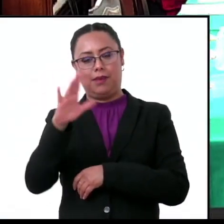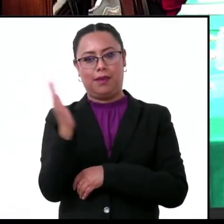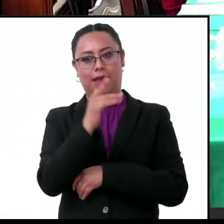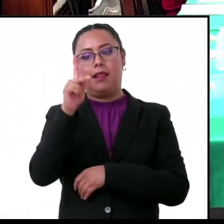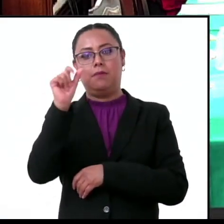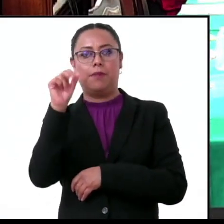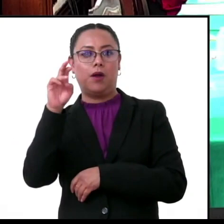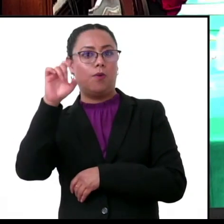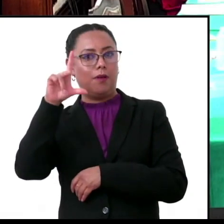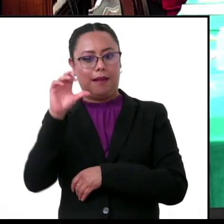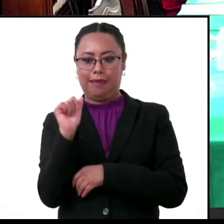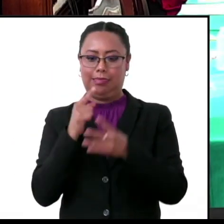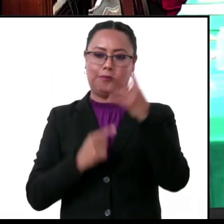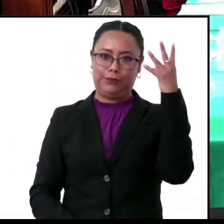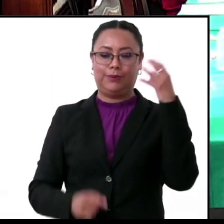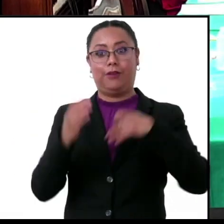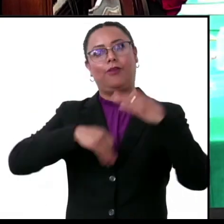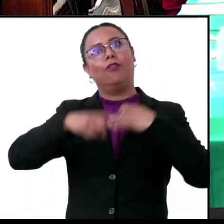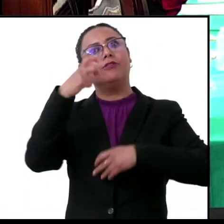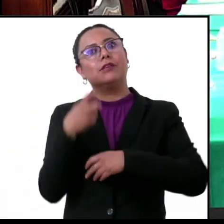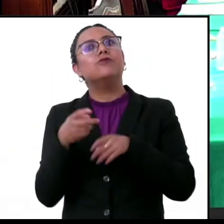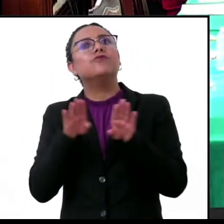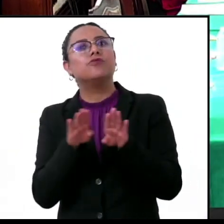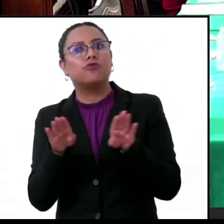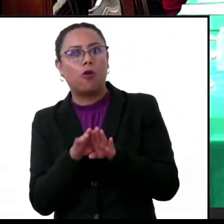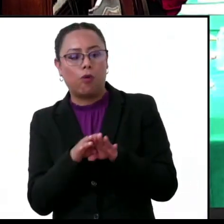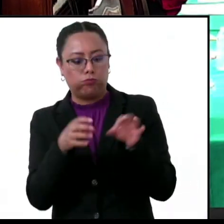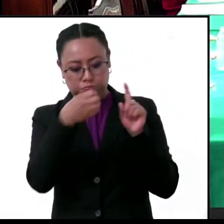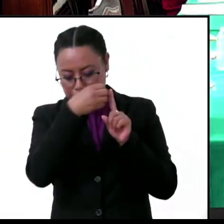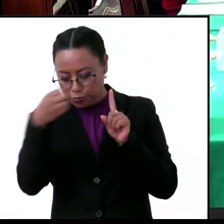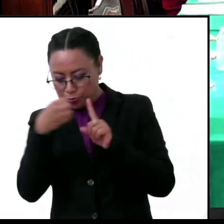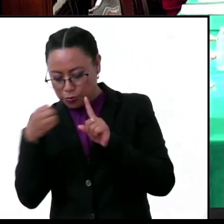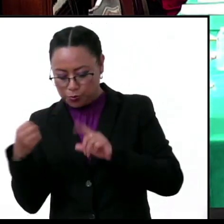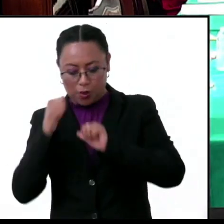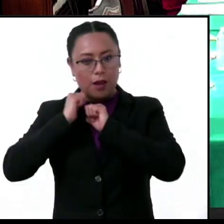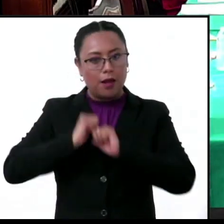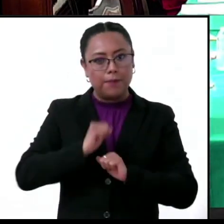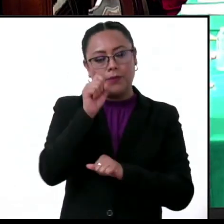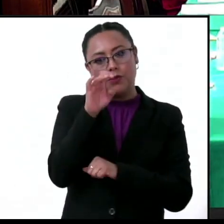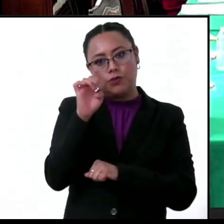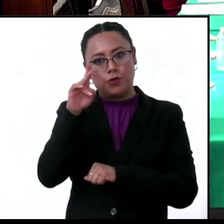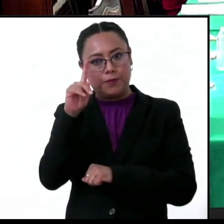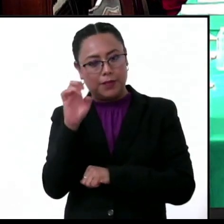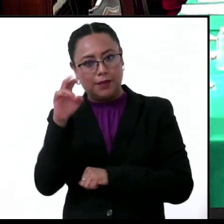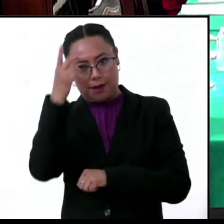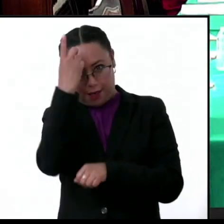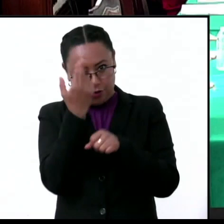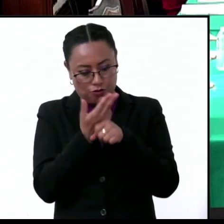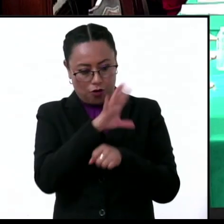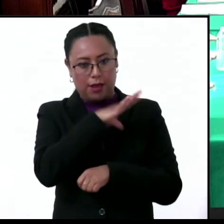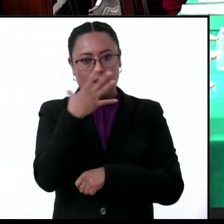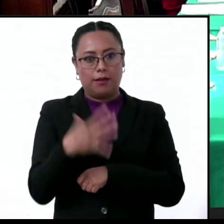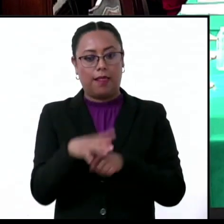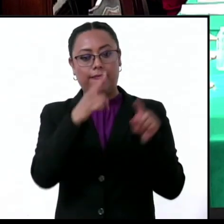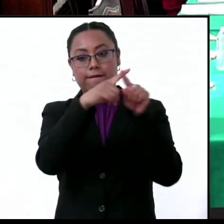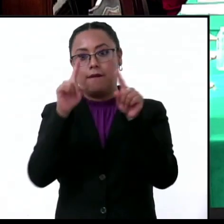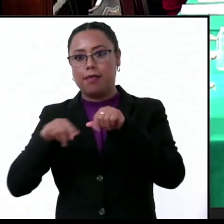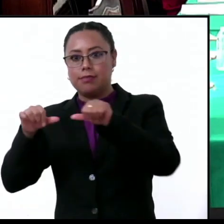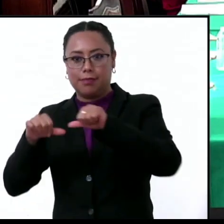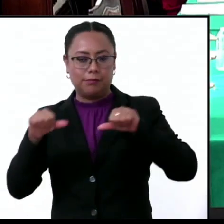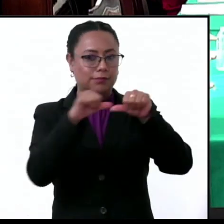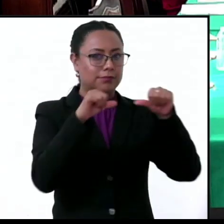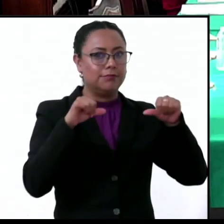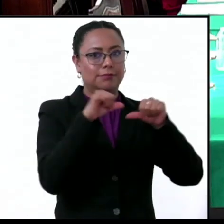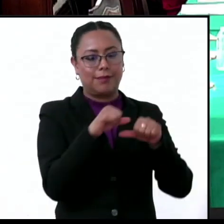todas ellas y todos ellos forman parte de la estructura como titulares o directoras o directores generales de las distintas áreas,